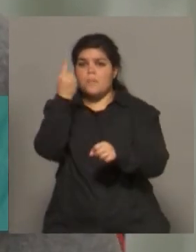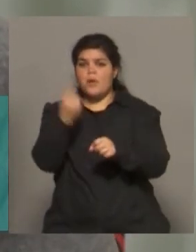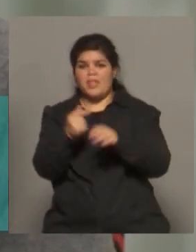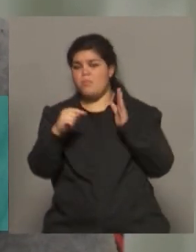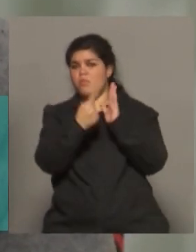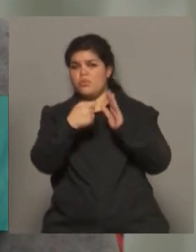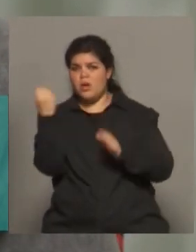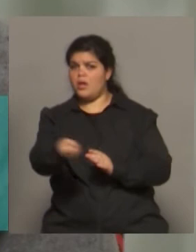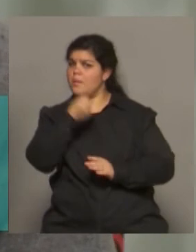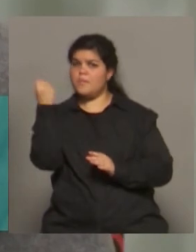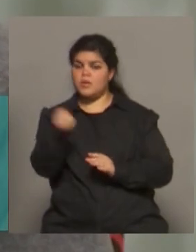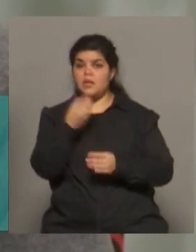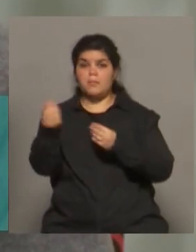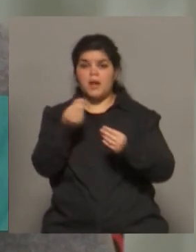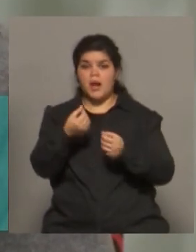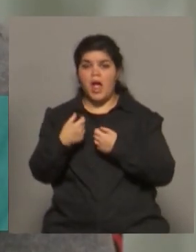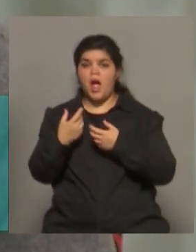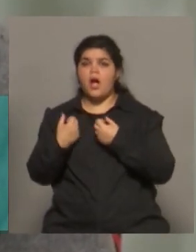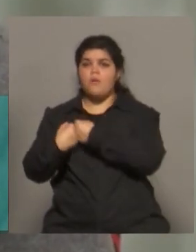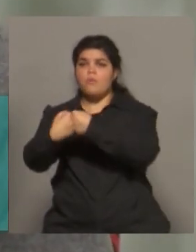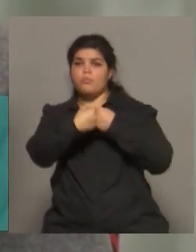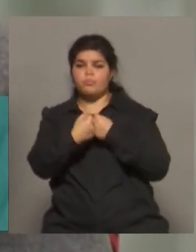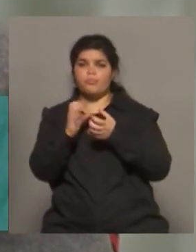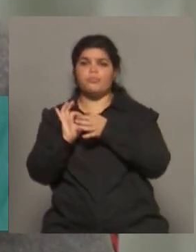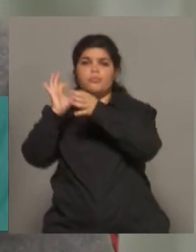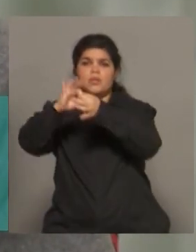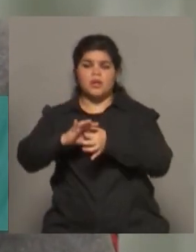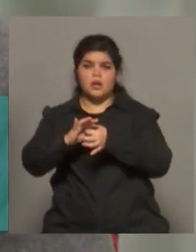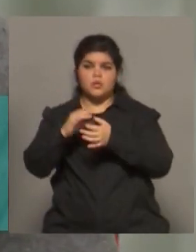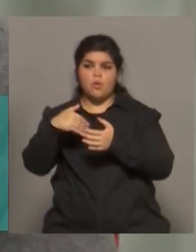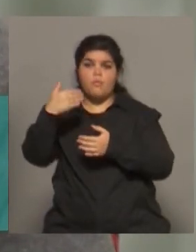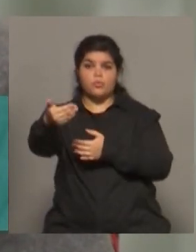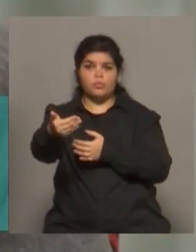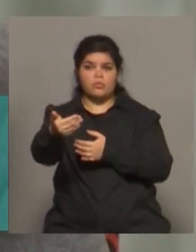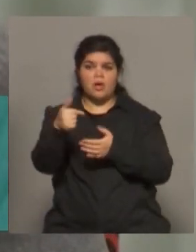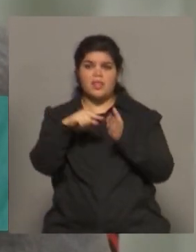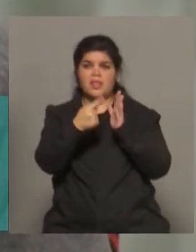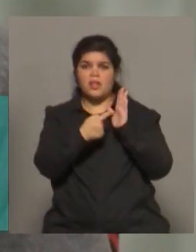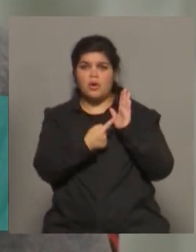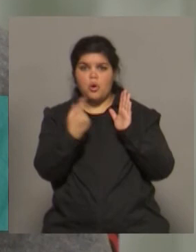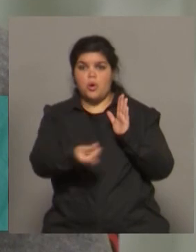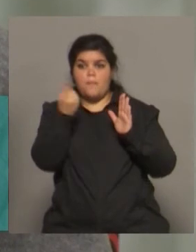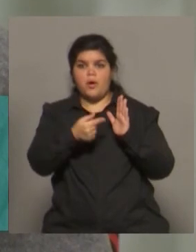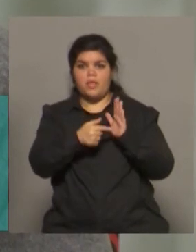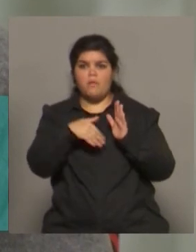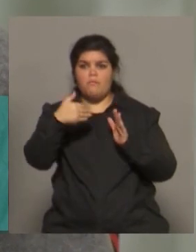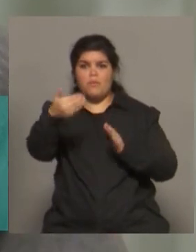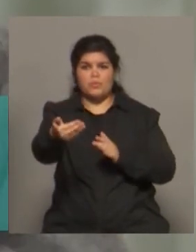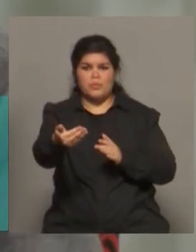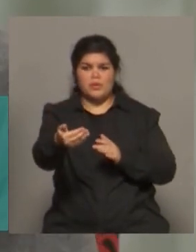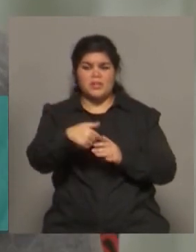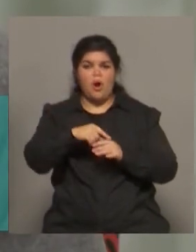esenciales para cualquier posibilidad de integración futura, va a ser muy difícil plantearse objetivos tan de máximas como los